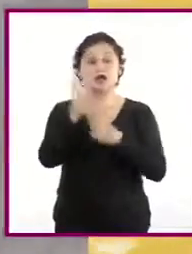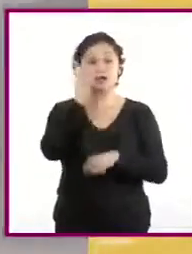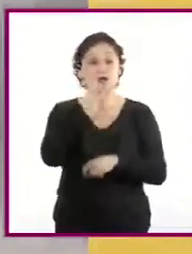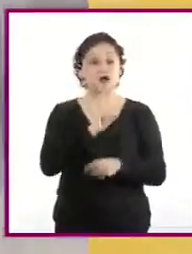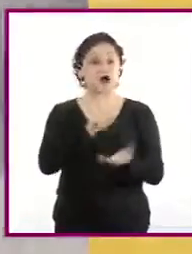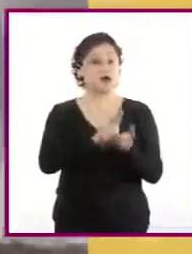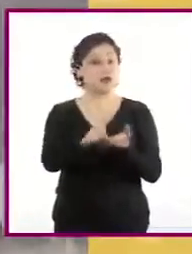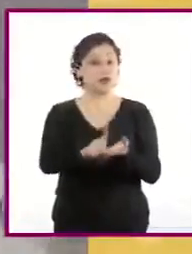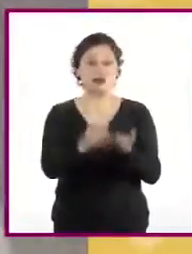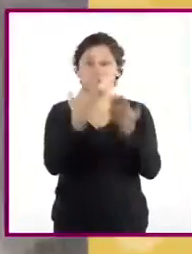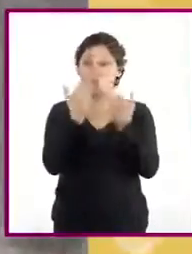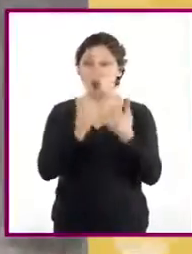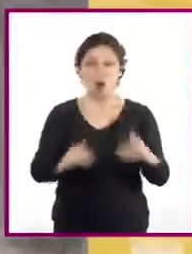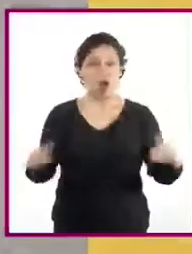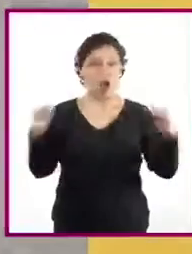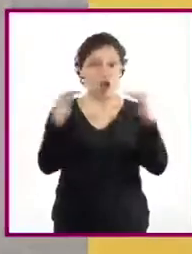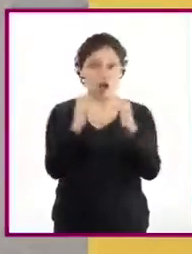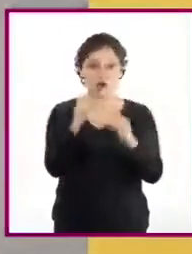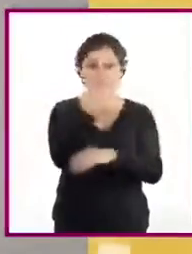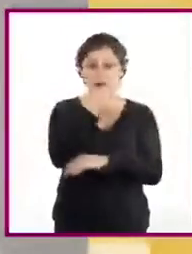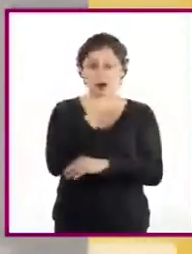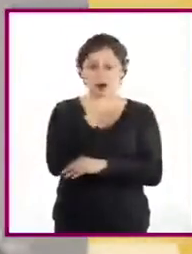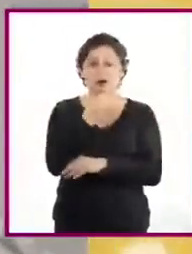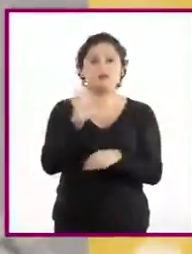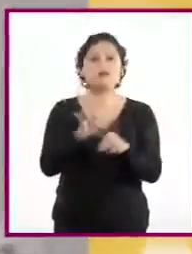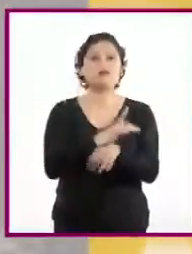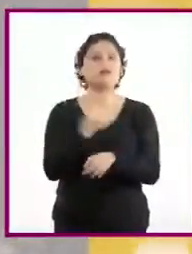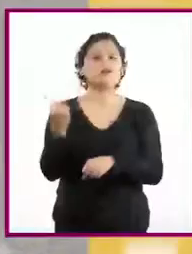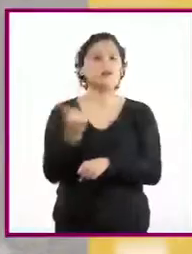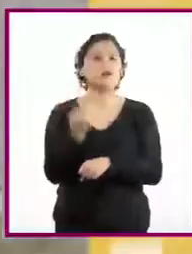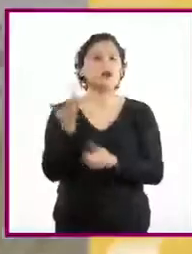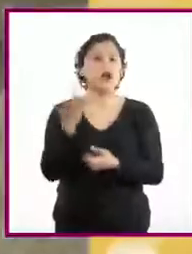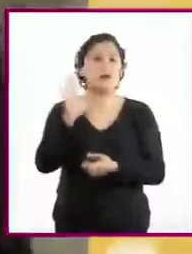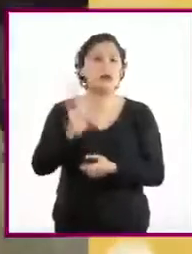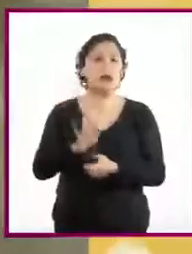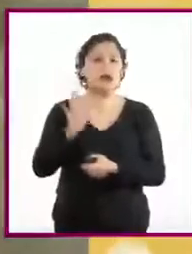los hombres, pues son casi una propiedad más de estos.